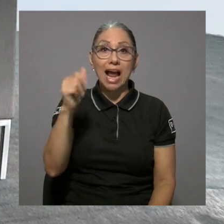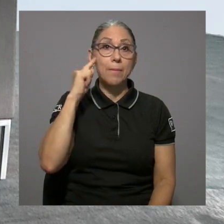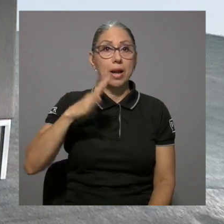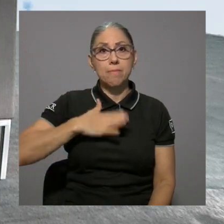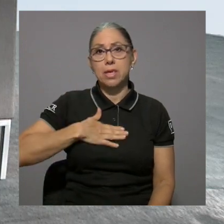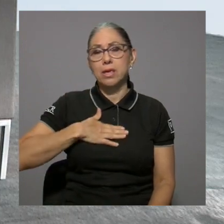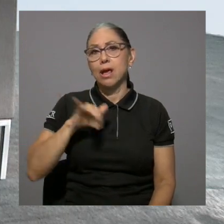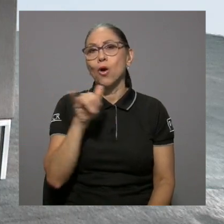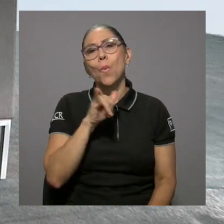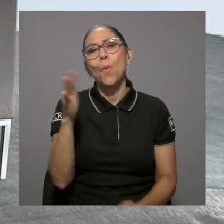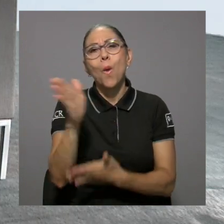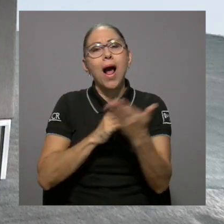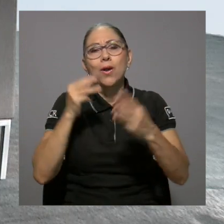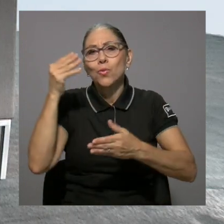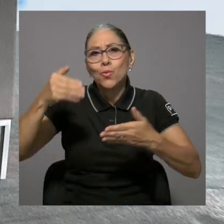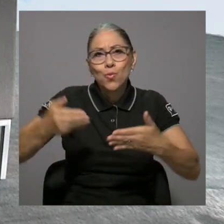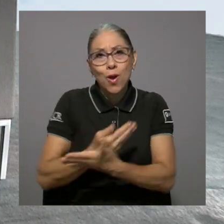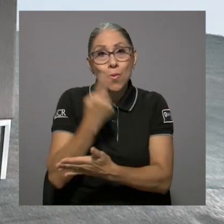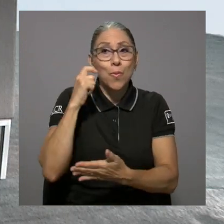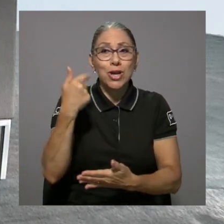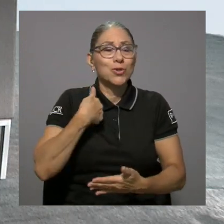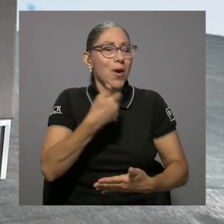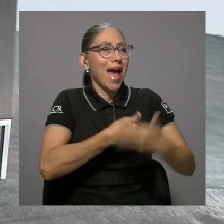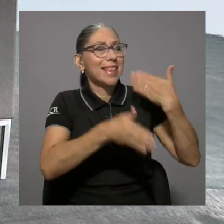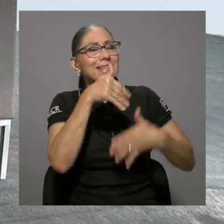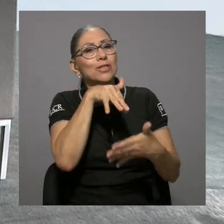para mí, que estudié sobre todo la parte